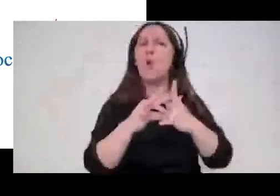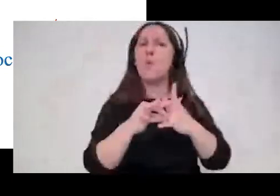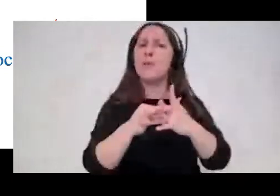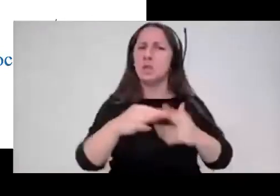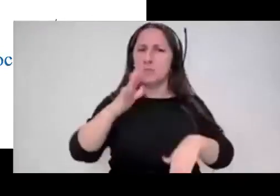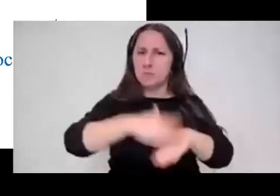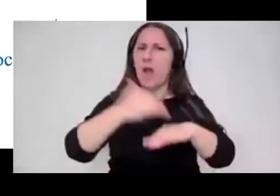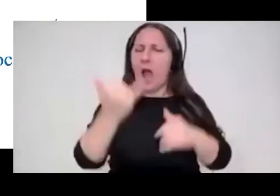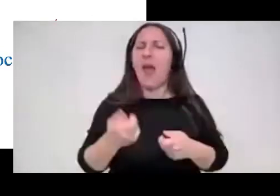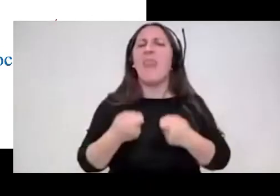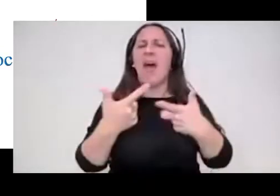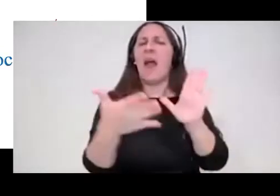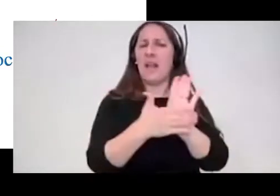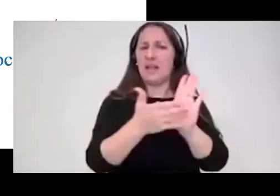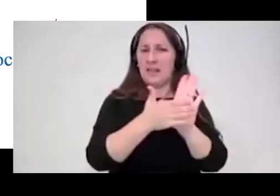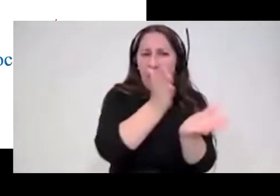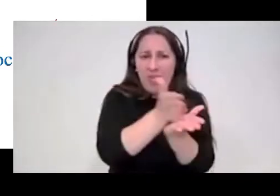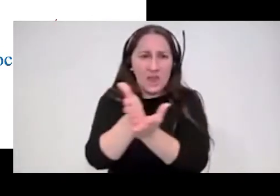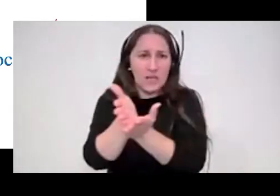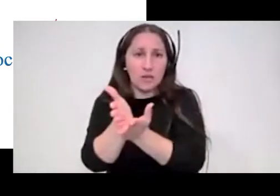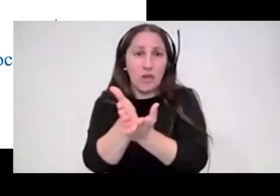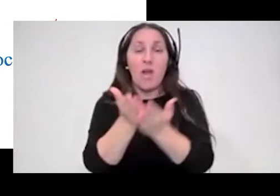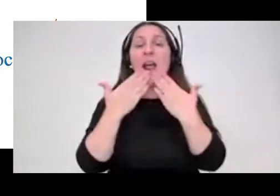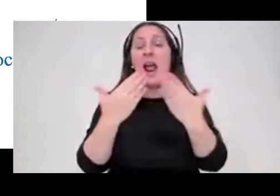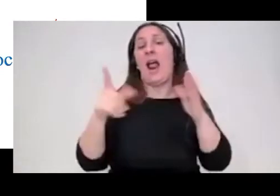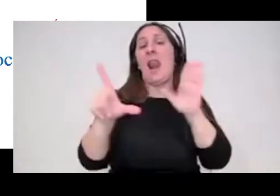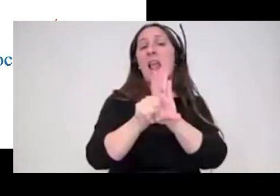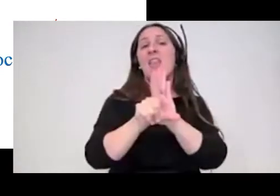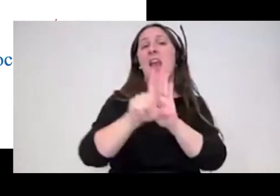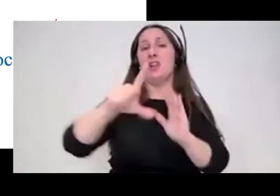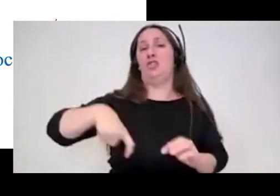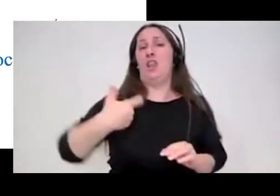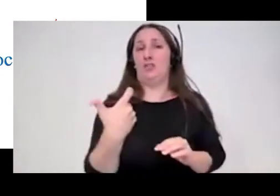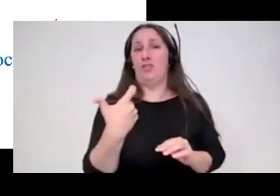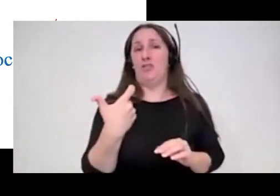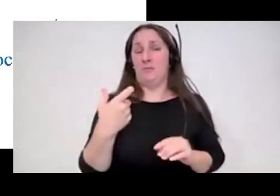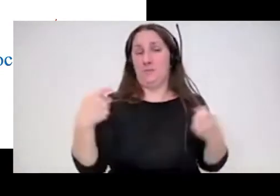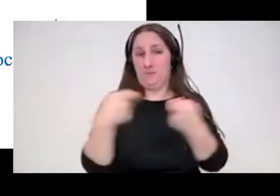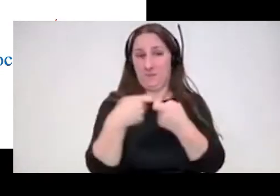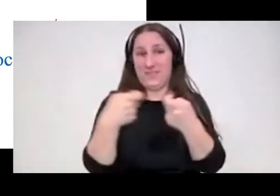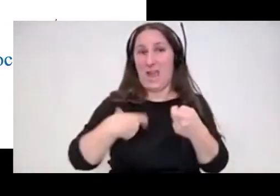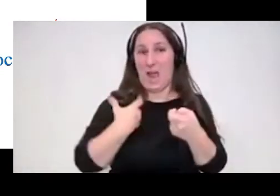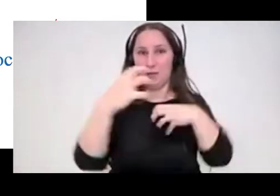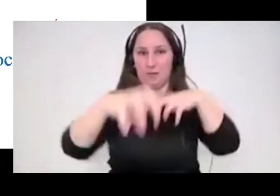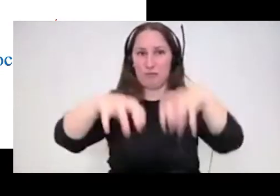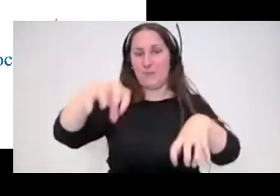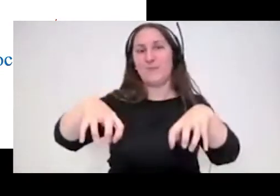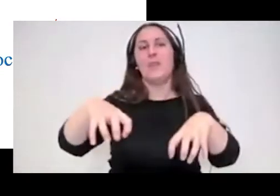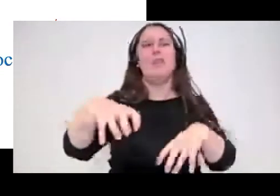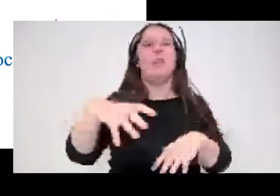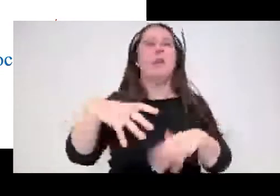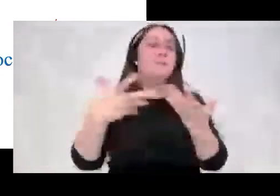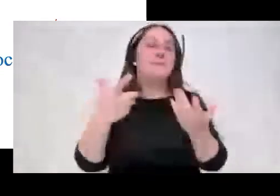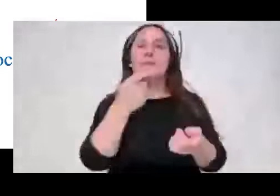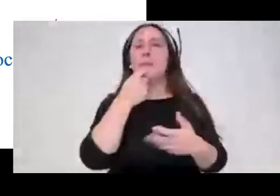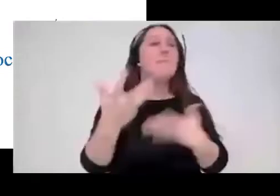ejemplo, lo hace a través de nuestra ley de asociaciones sindicales. Entonces no es que si pasa algo yo no hago nada, no, tengo